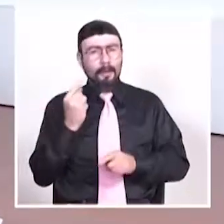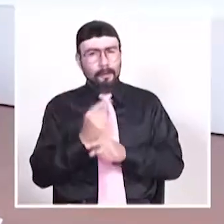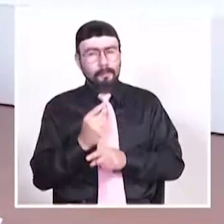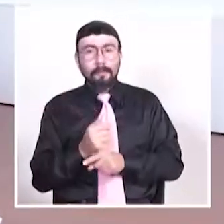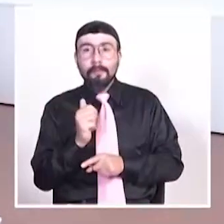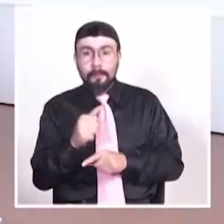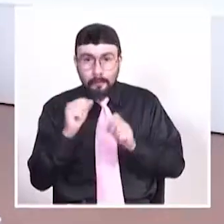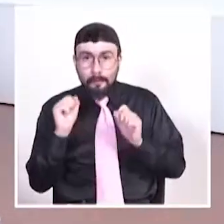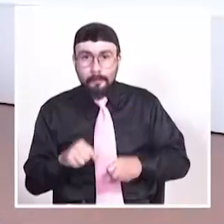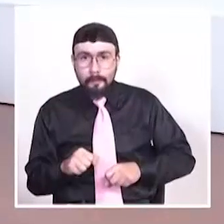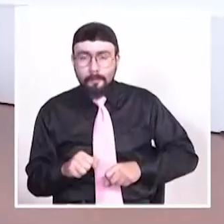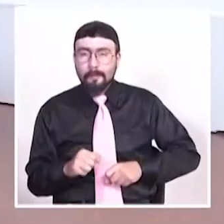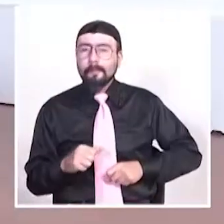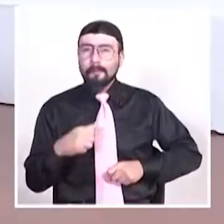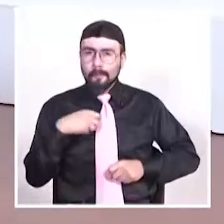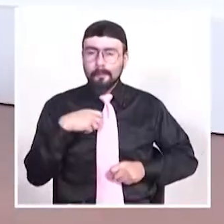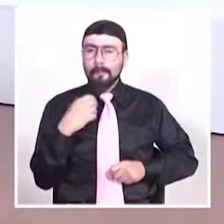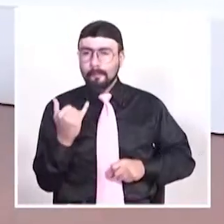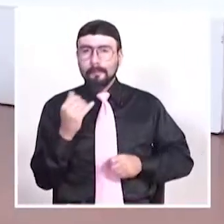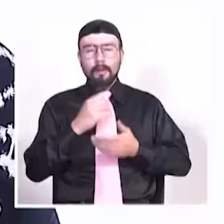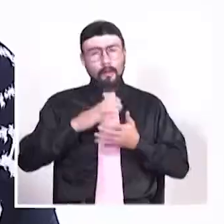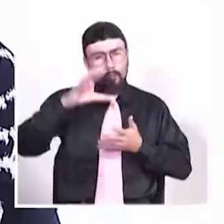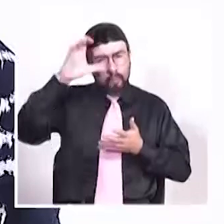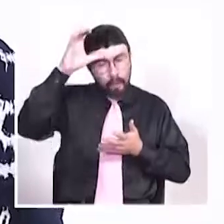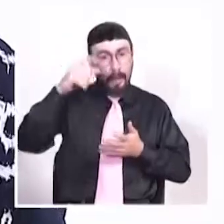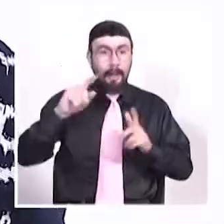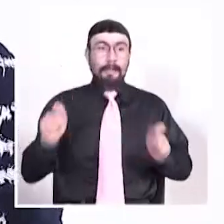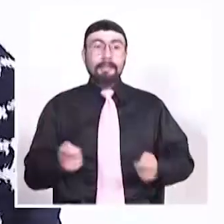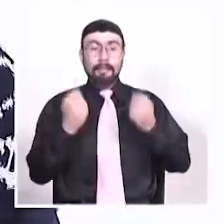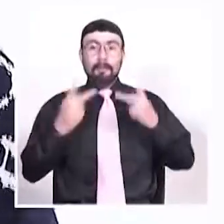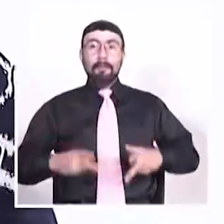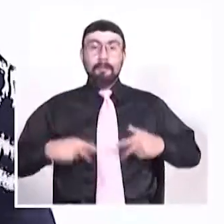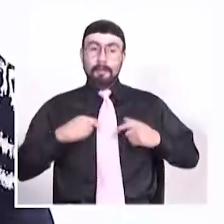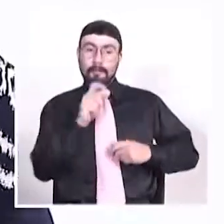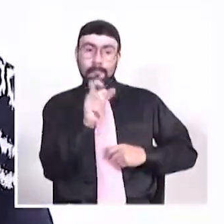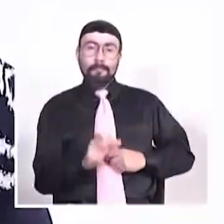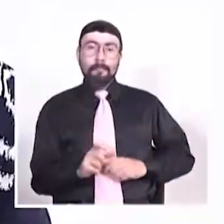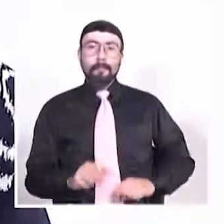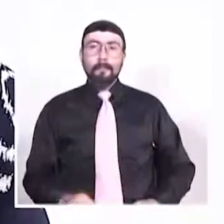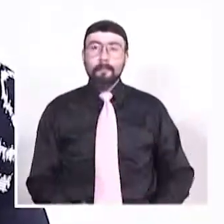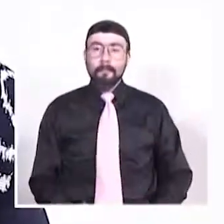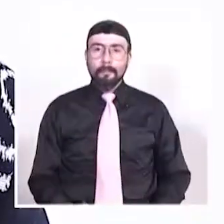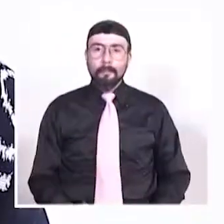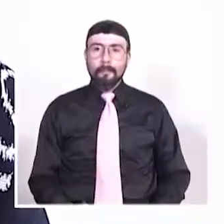puedan tener este conocimiento para salvarle la vida a una persona.